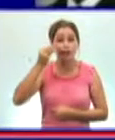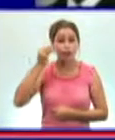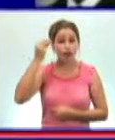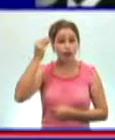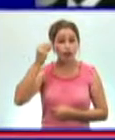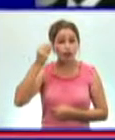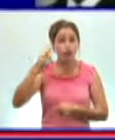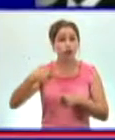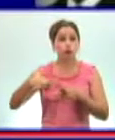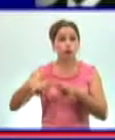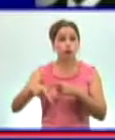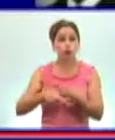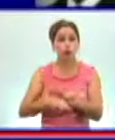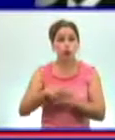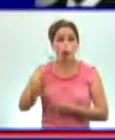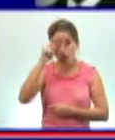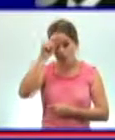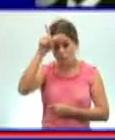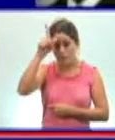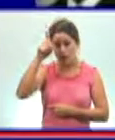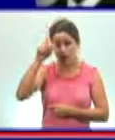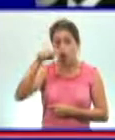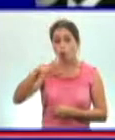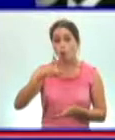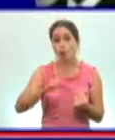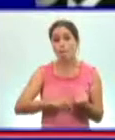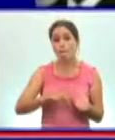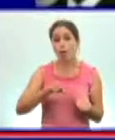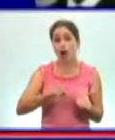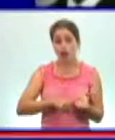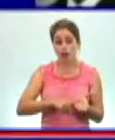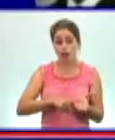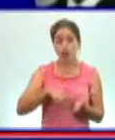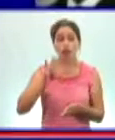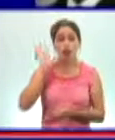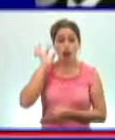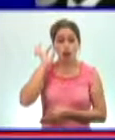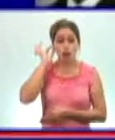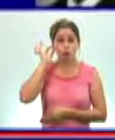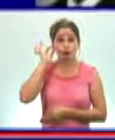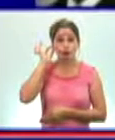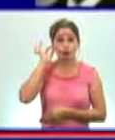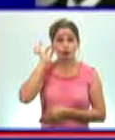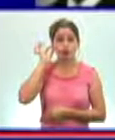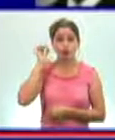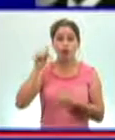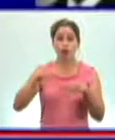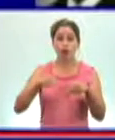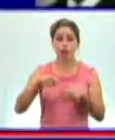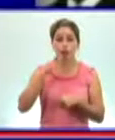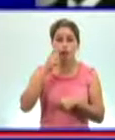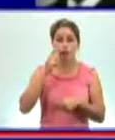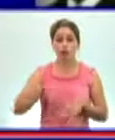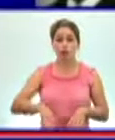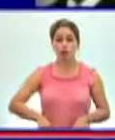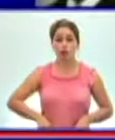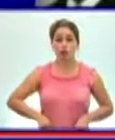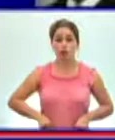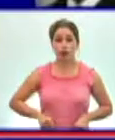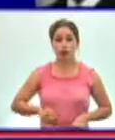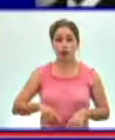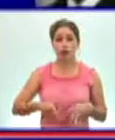pensando como padre de una hija. Pablo Lafargue estaba asumiendo los comportamientos como cubano